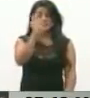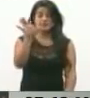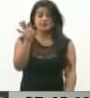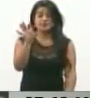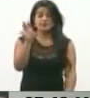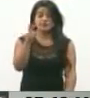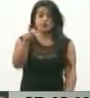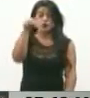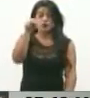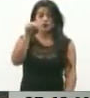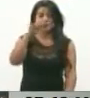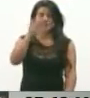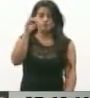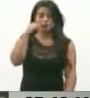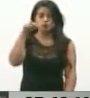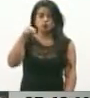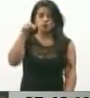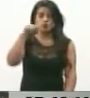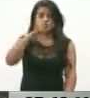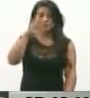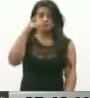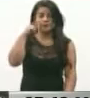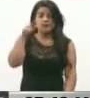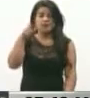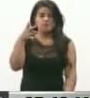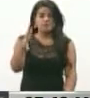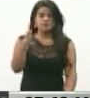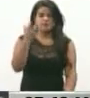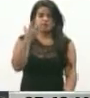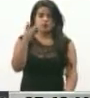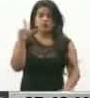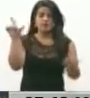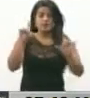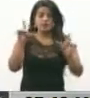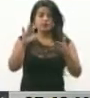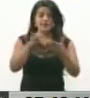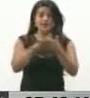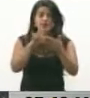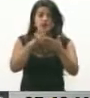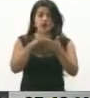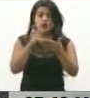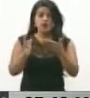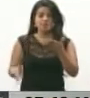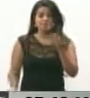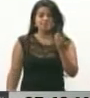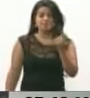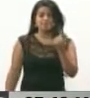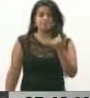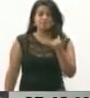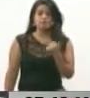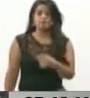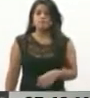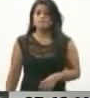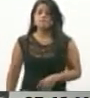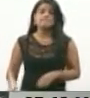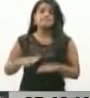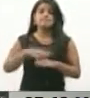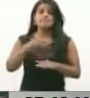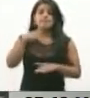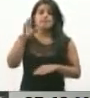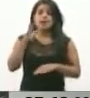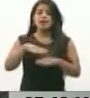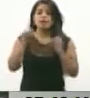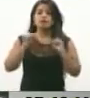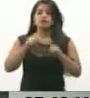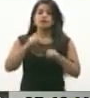del norte, es que esa televisión digital ha venido más de la mano de la posibilidad de